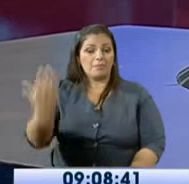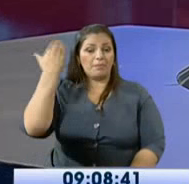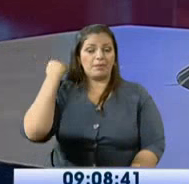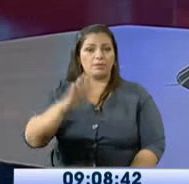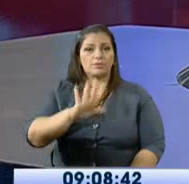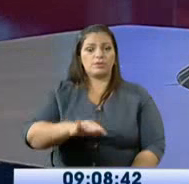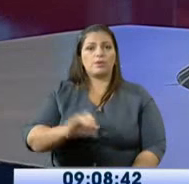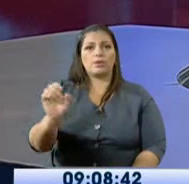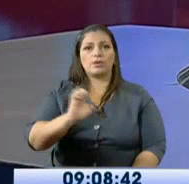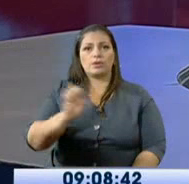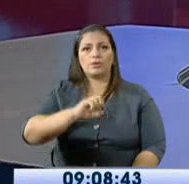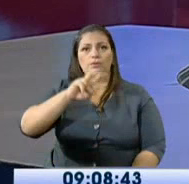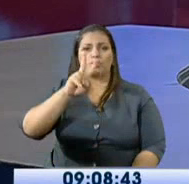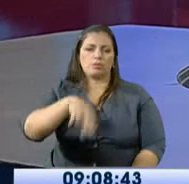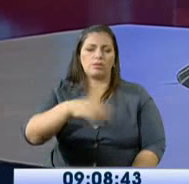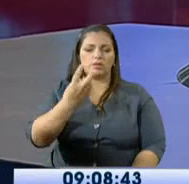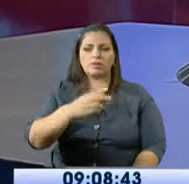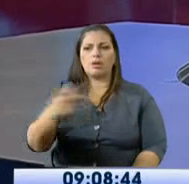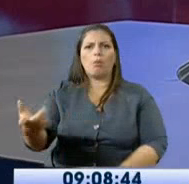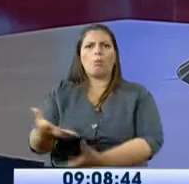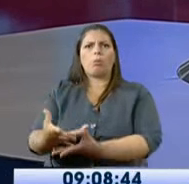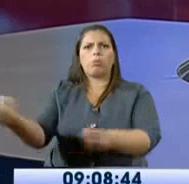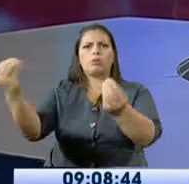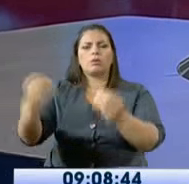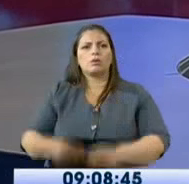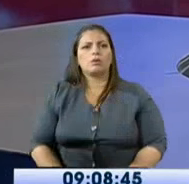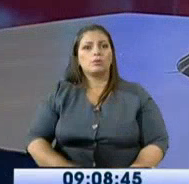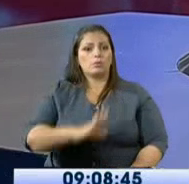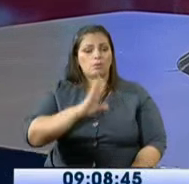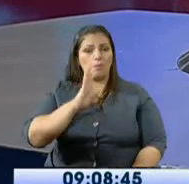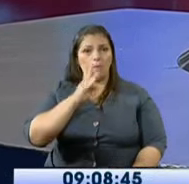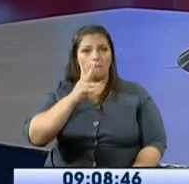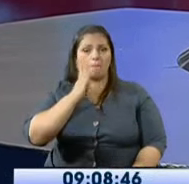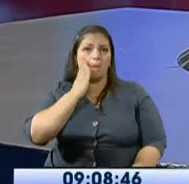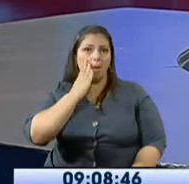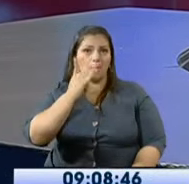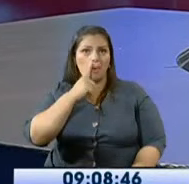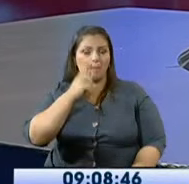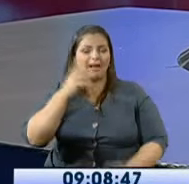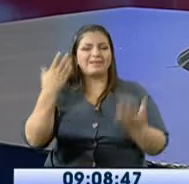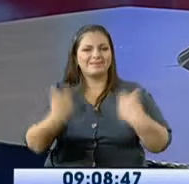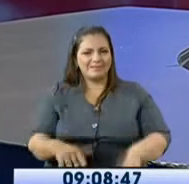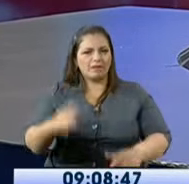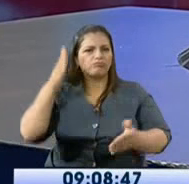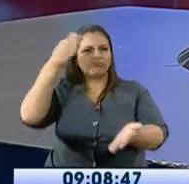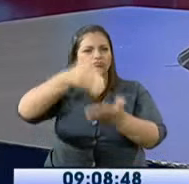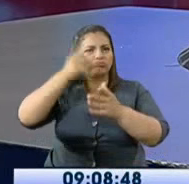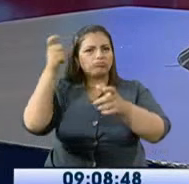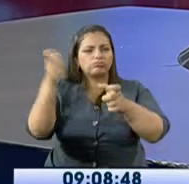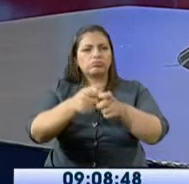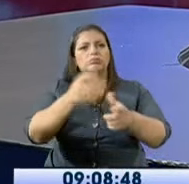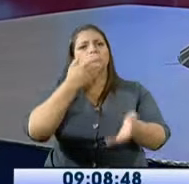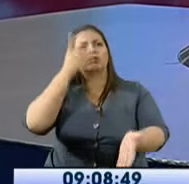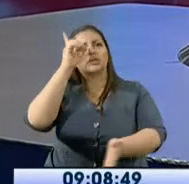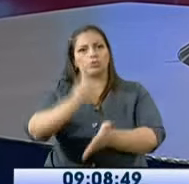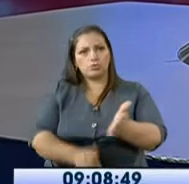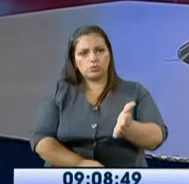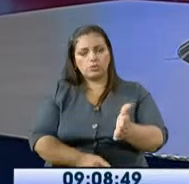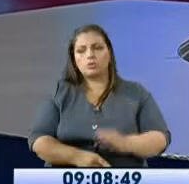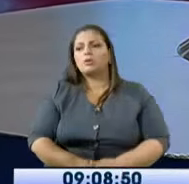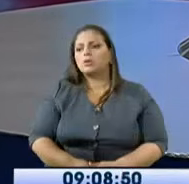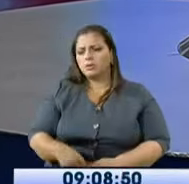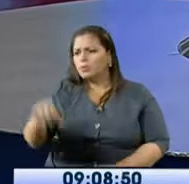en el suroeste de Guayaquil. Sus padres hicieron la denuncia en la Fiscalía y la DINAPEN ya lo están ubicando.